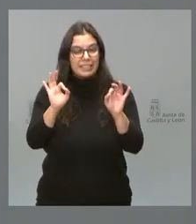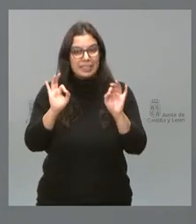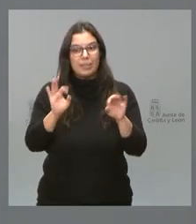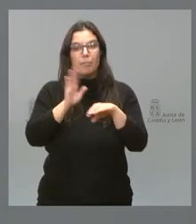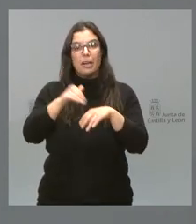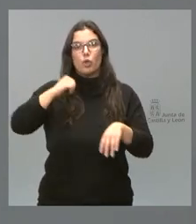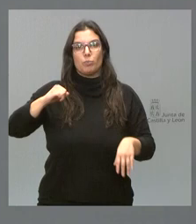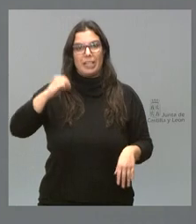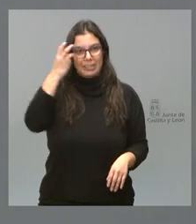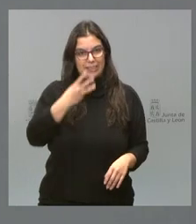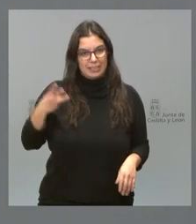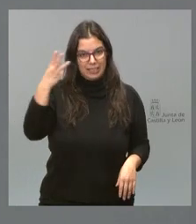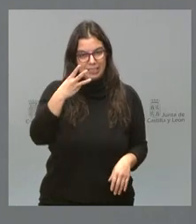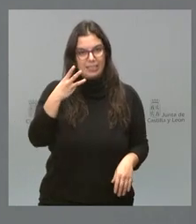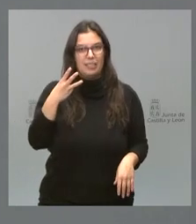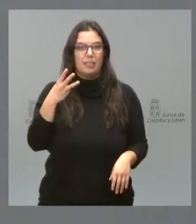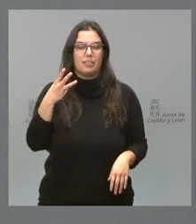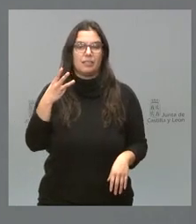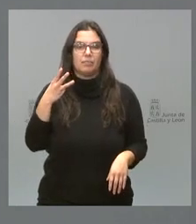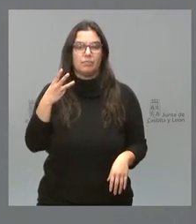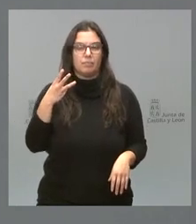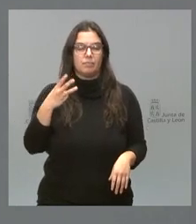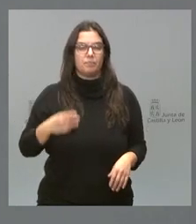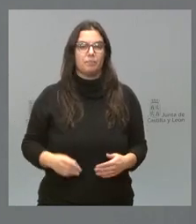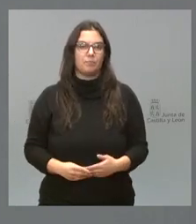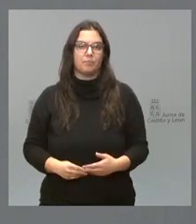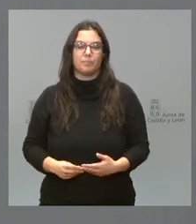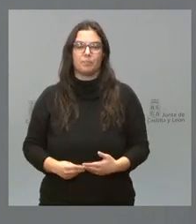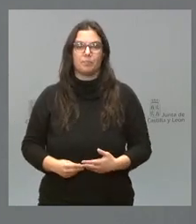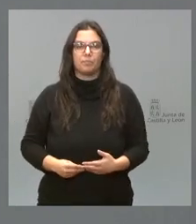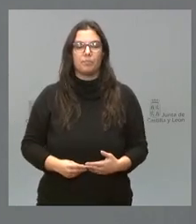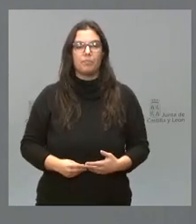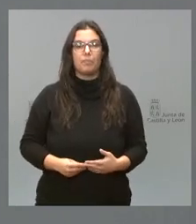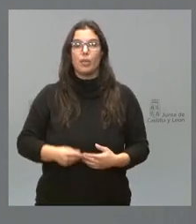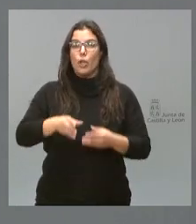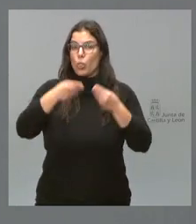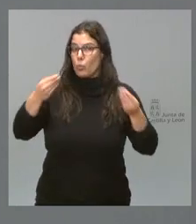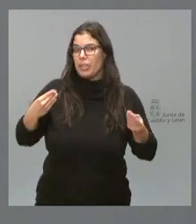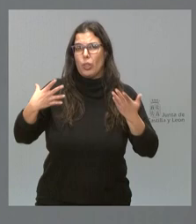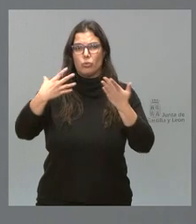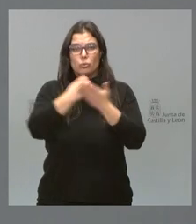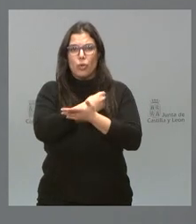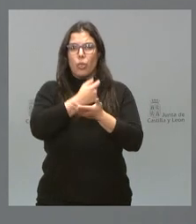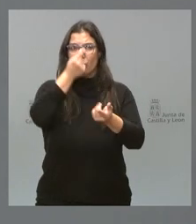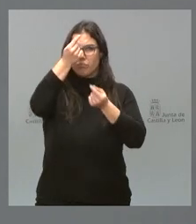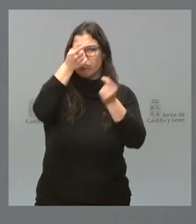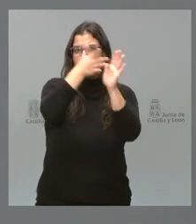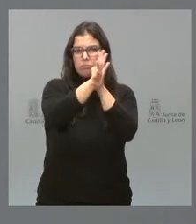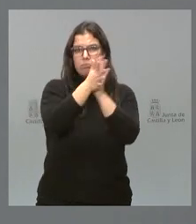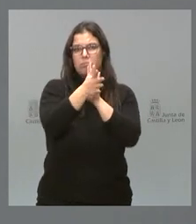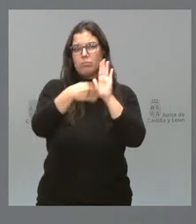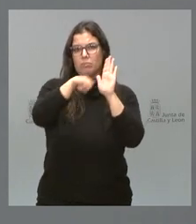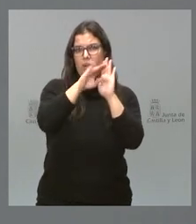tres hospitales en estos tres consejos de tienen ustedes toda la documentación en relación al mismo